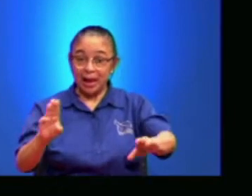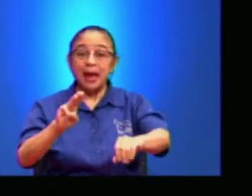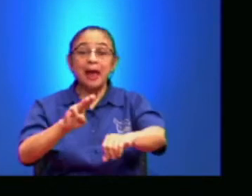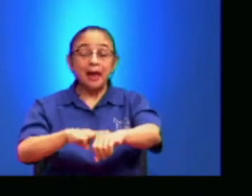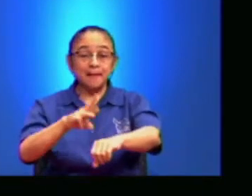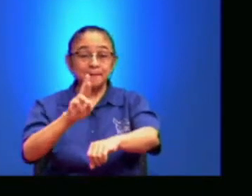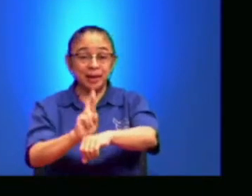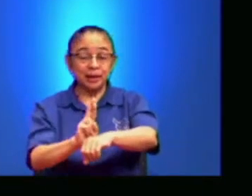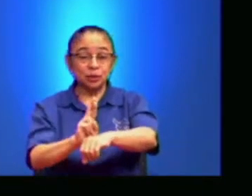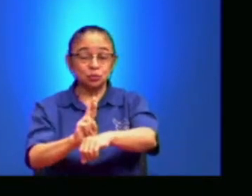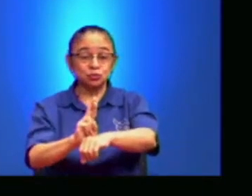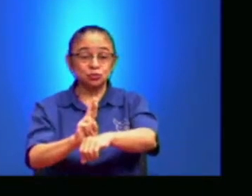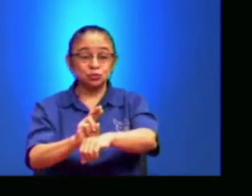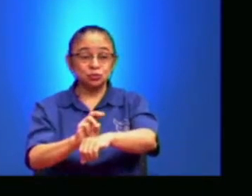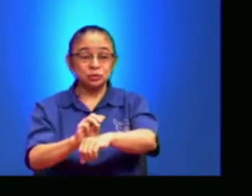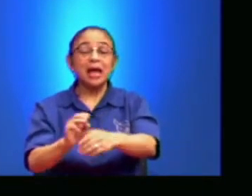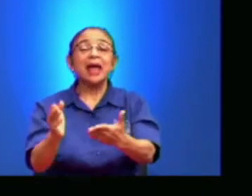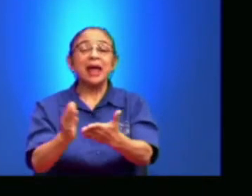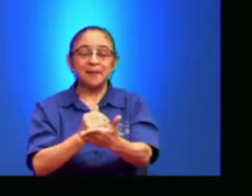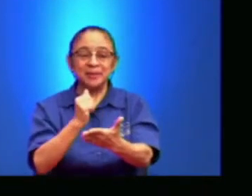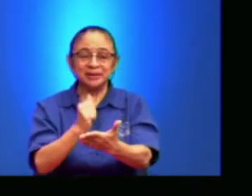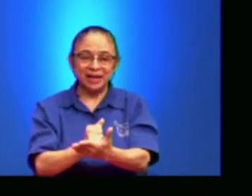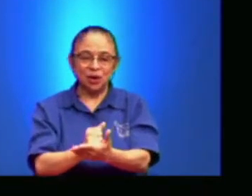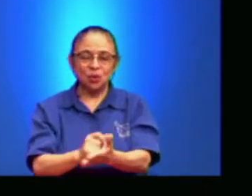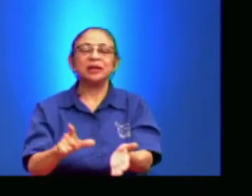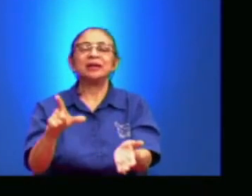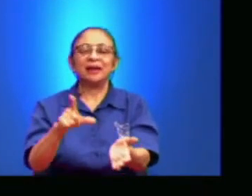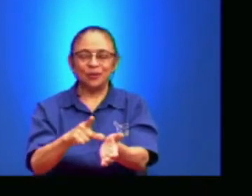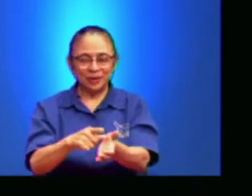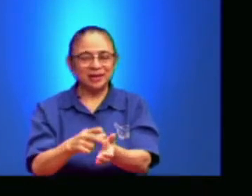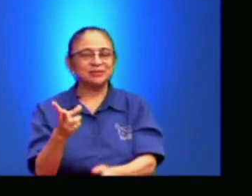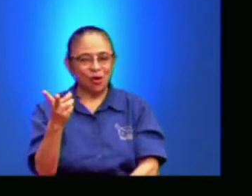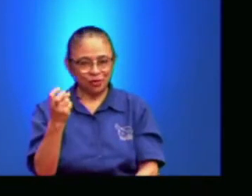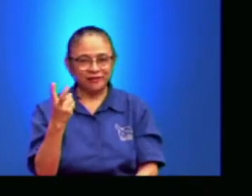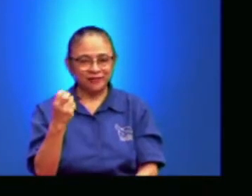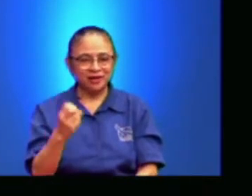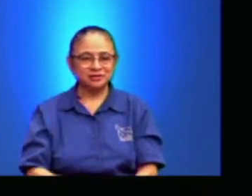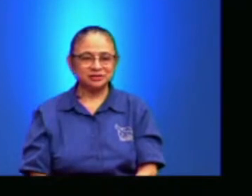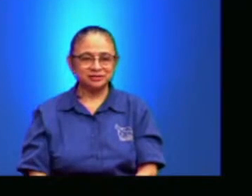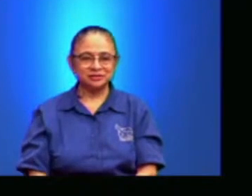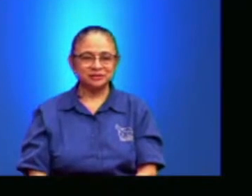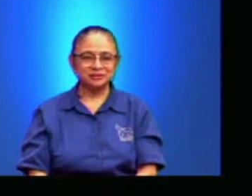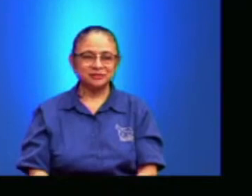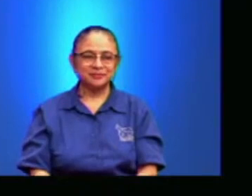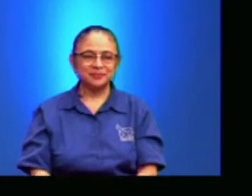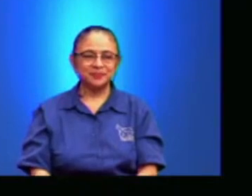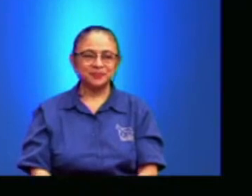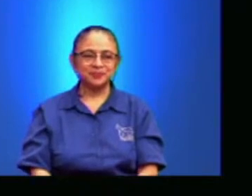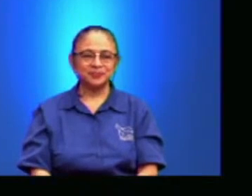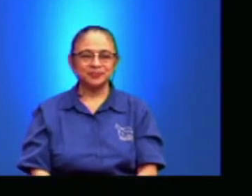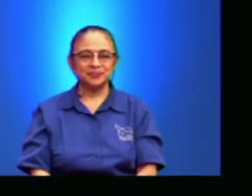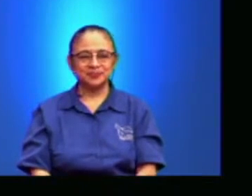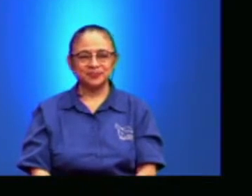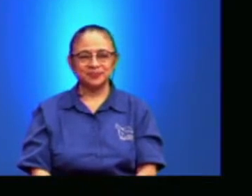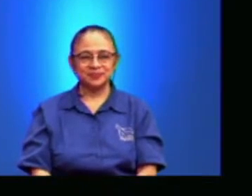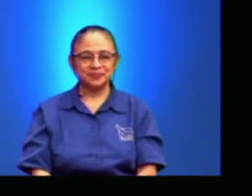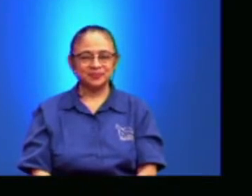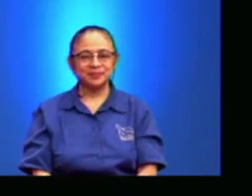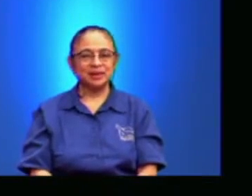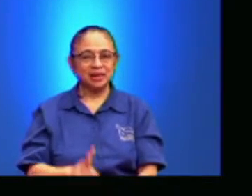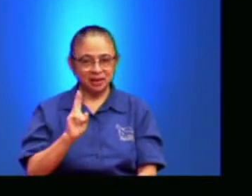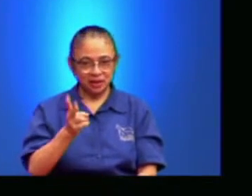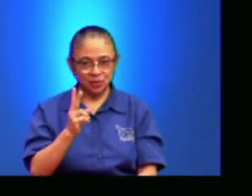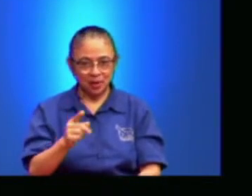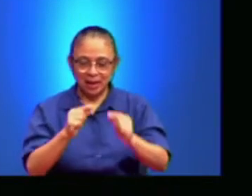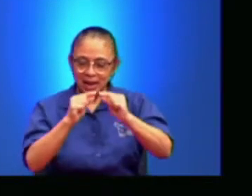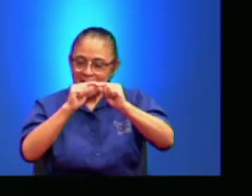32 tengo 20 17 28 lucas 18 31 34 la misma